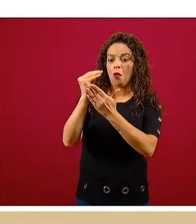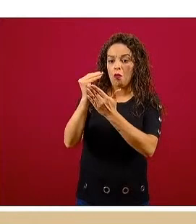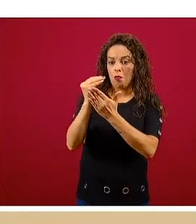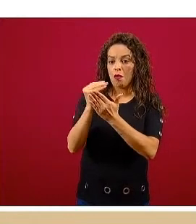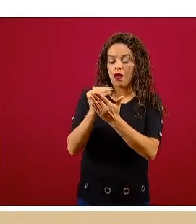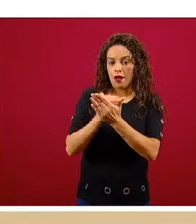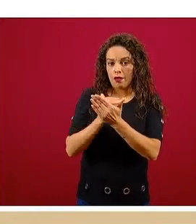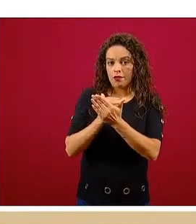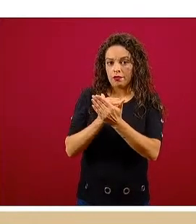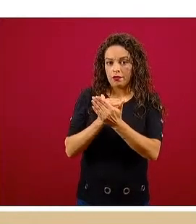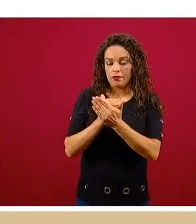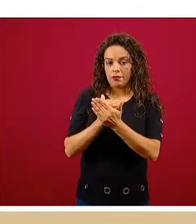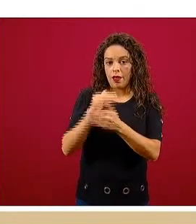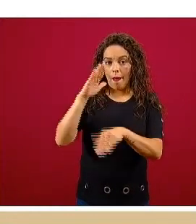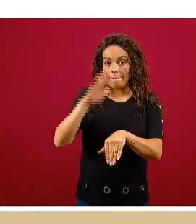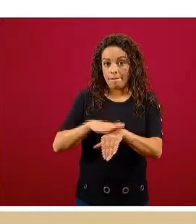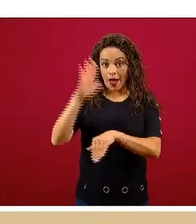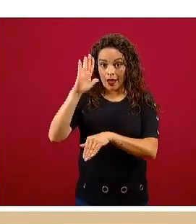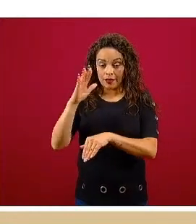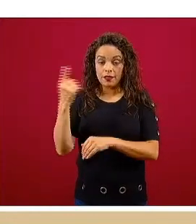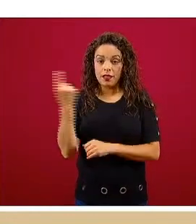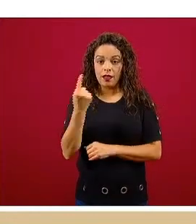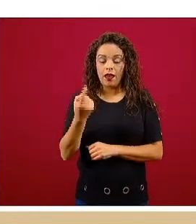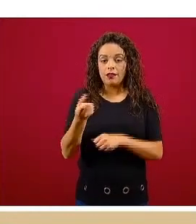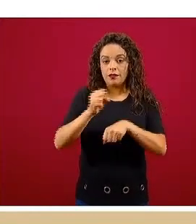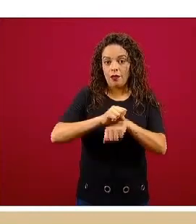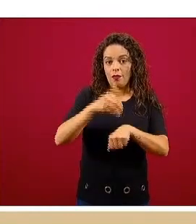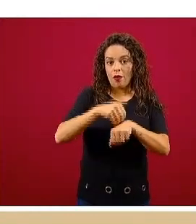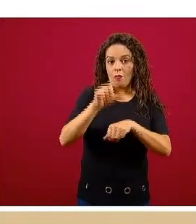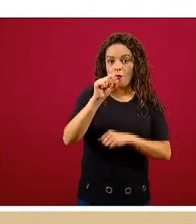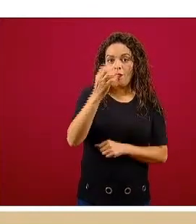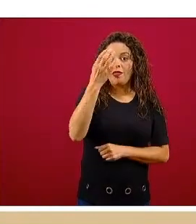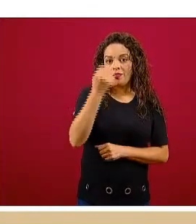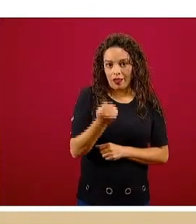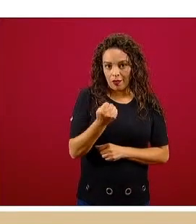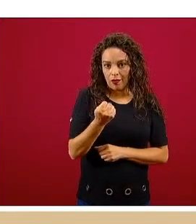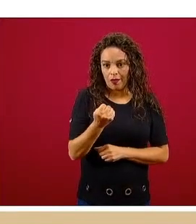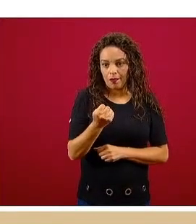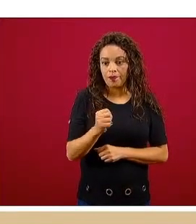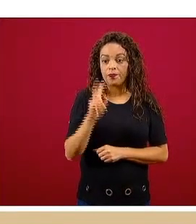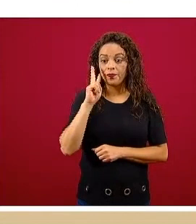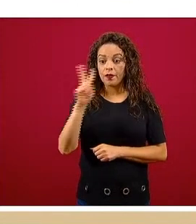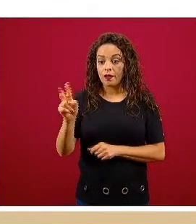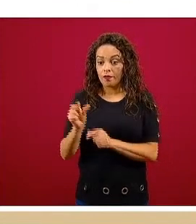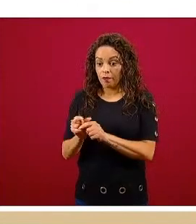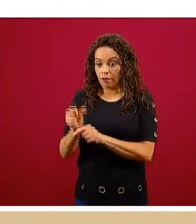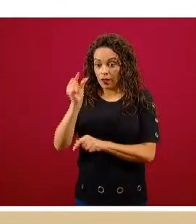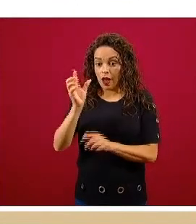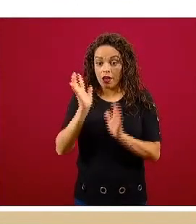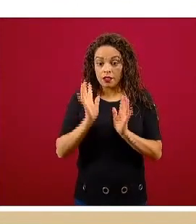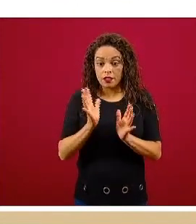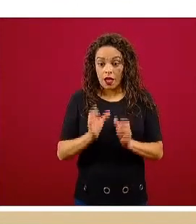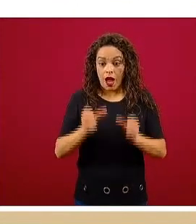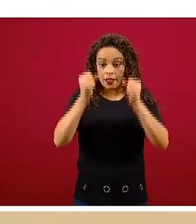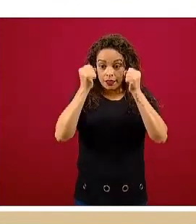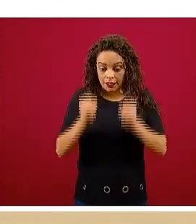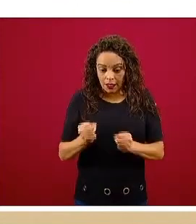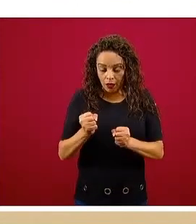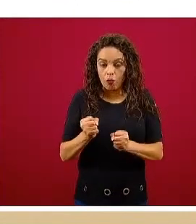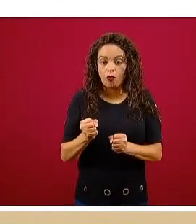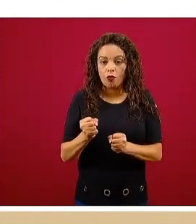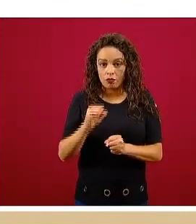semana 29, sobre todo cuando vemos la cantidad de casos confirmados, que son precisamente las barras de color café